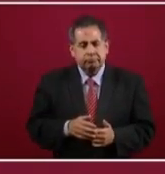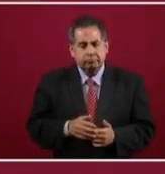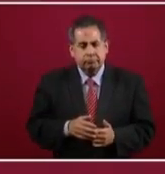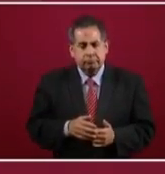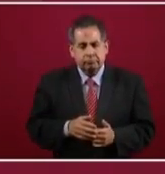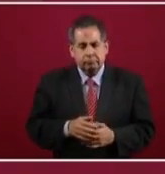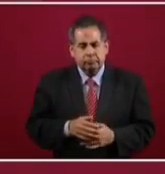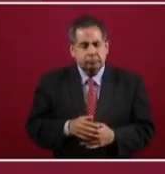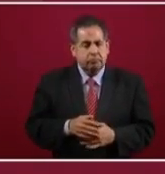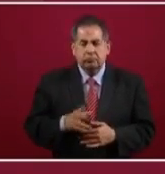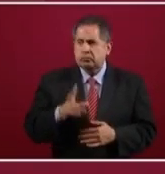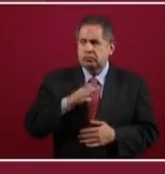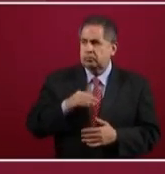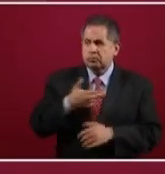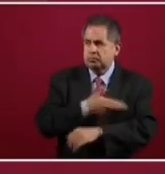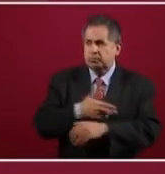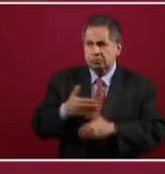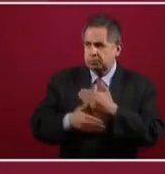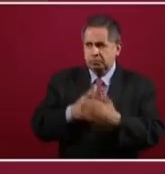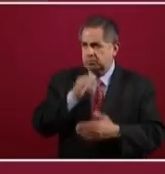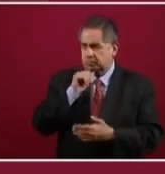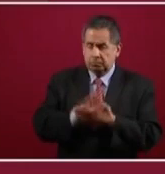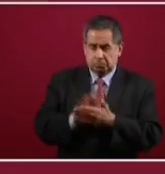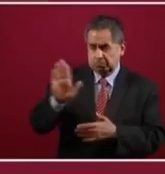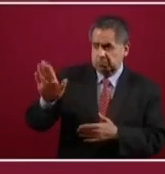que no era procedente